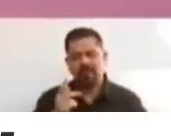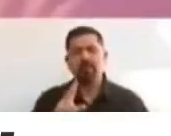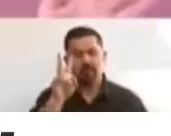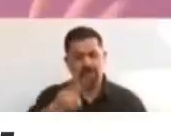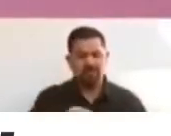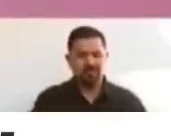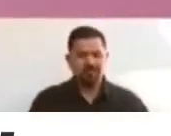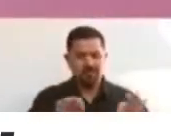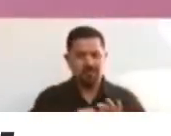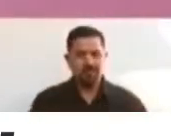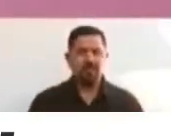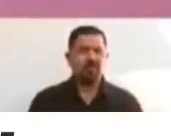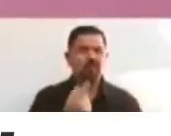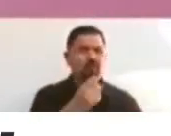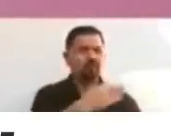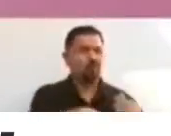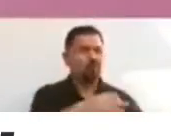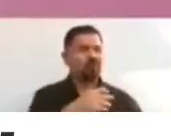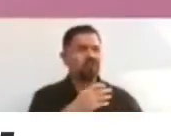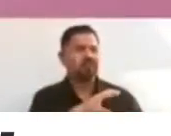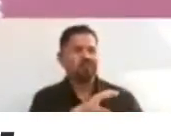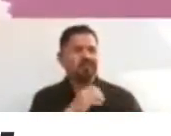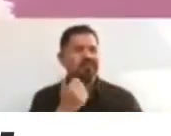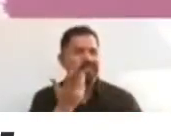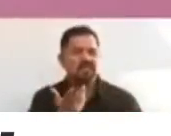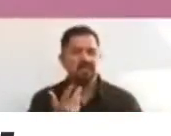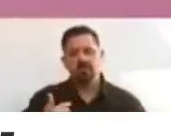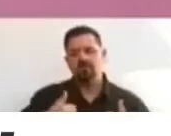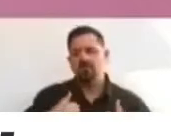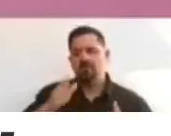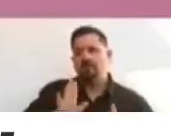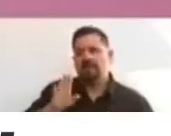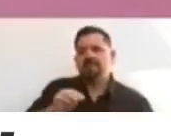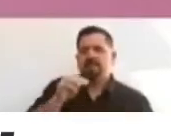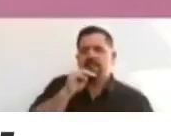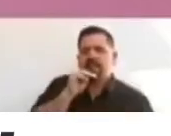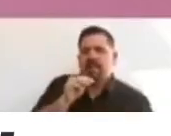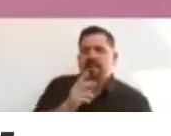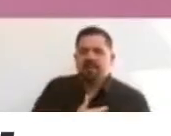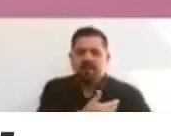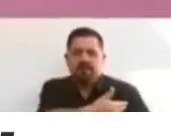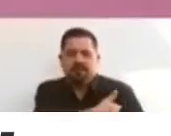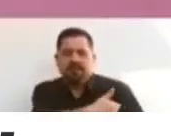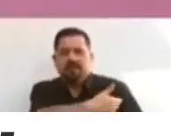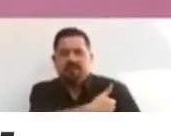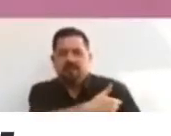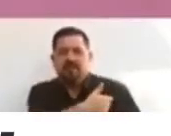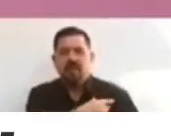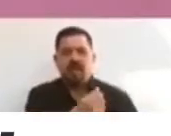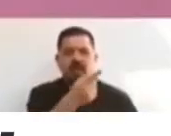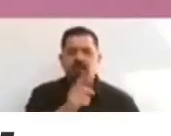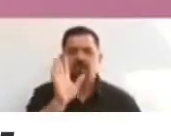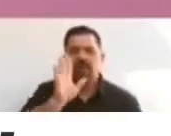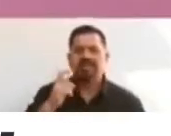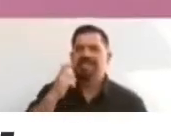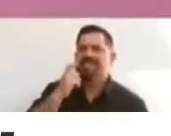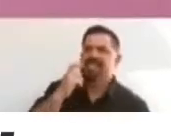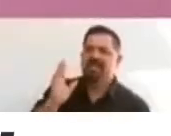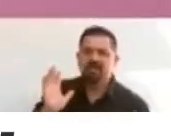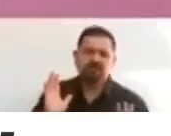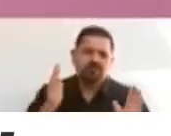pues uno quiere y el otro también, y luego es como la mamá aquí de los pollitos, se nos encelan, pero como ya sabe usted,